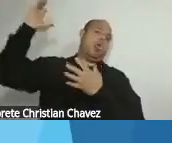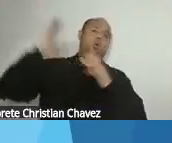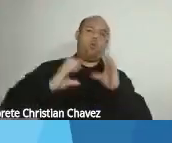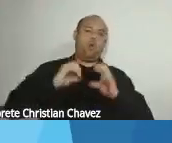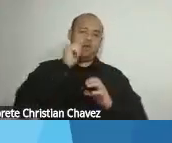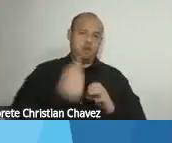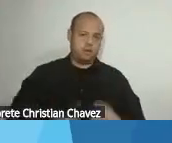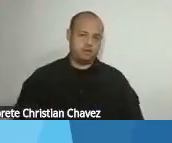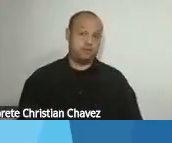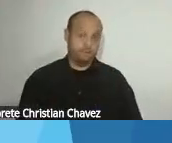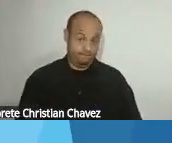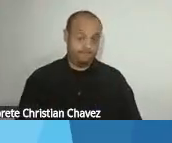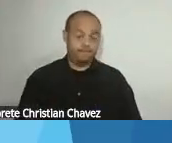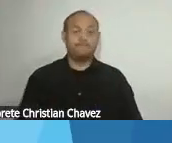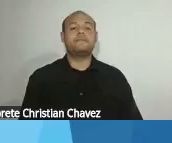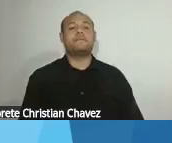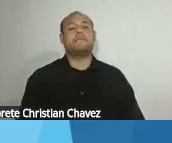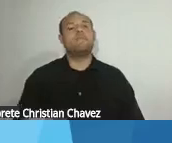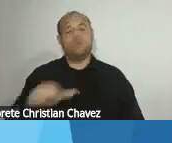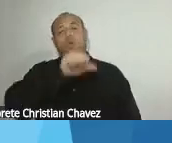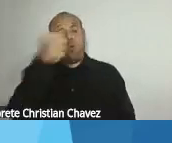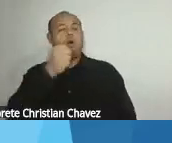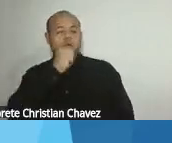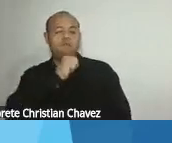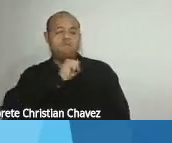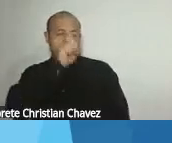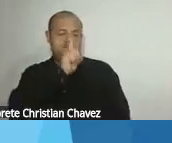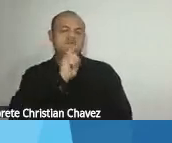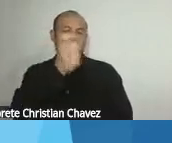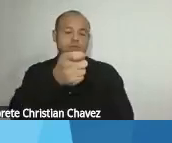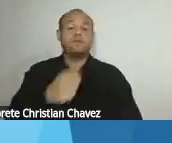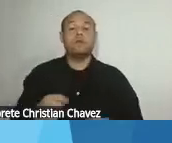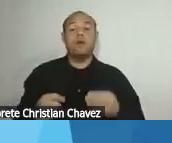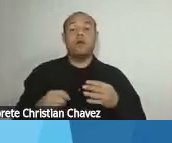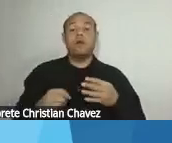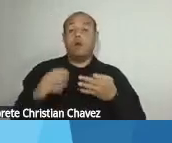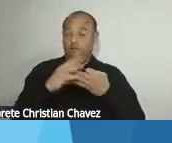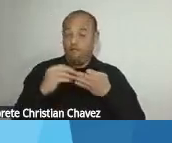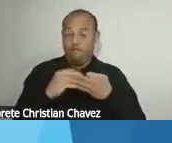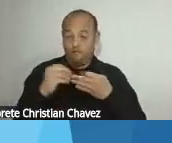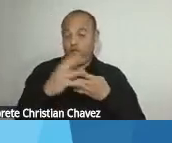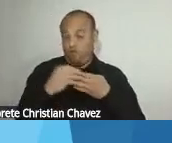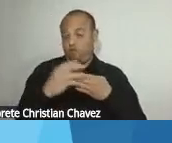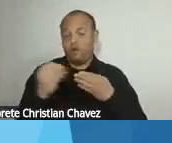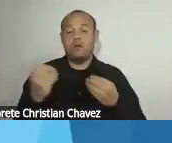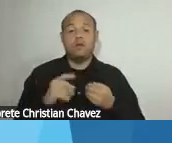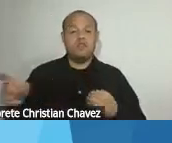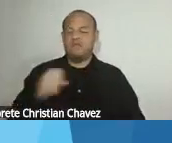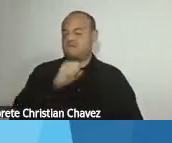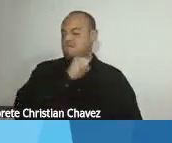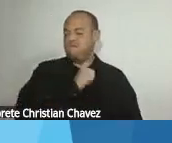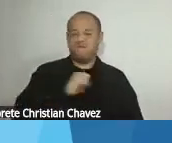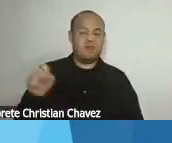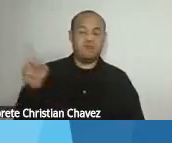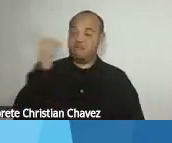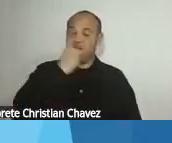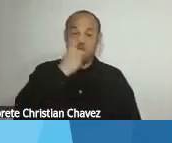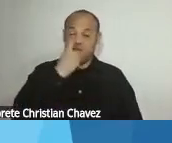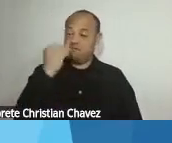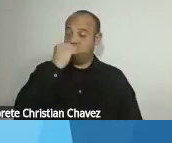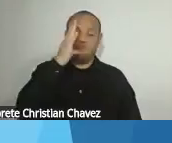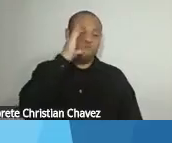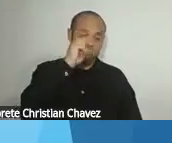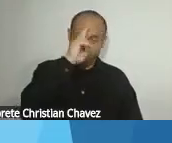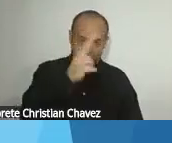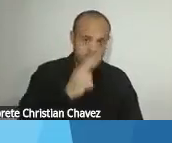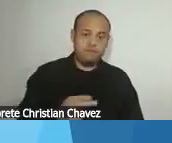Aquí vamos con otro mito. Las frutas son malas para las personas, es personas que viven con diabetes, ¿sí? Para